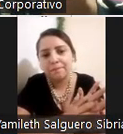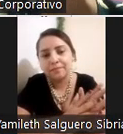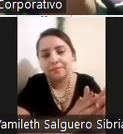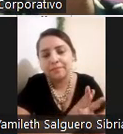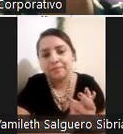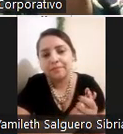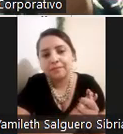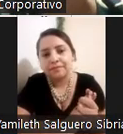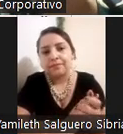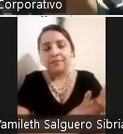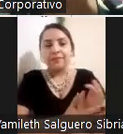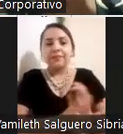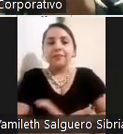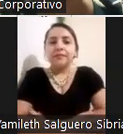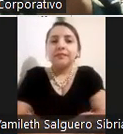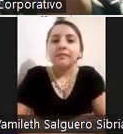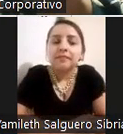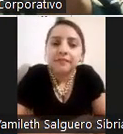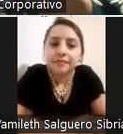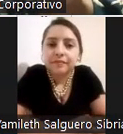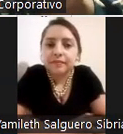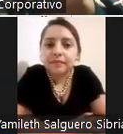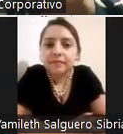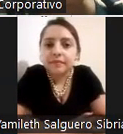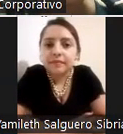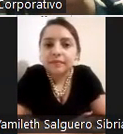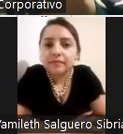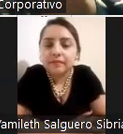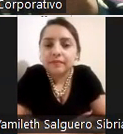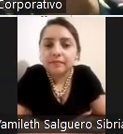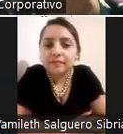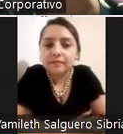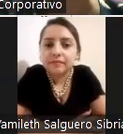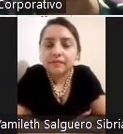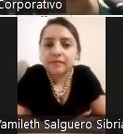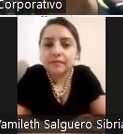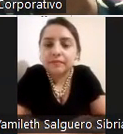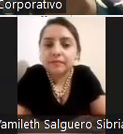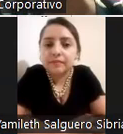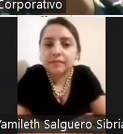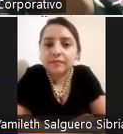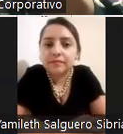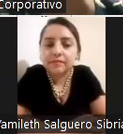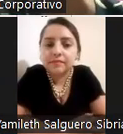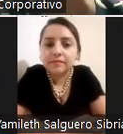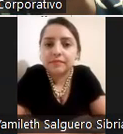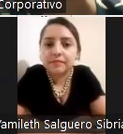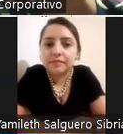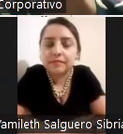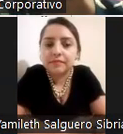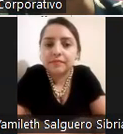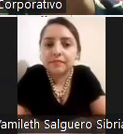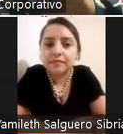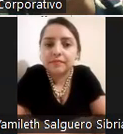alguna Cómo le digo información complementaria a lo que usted vende y además el tema del